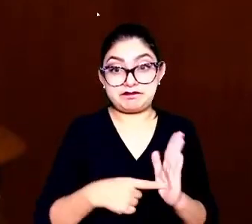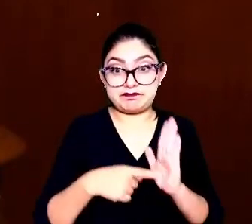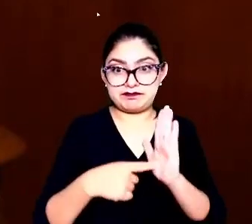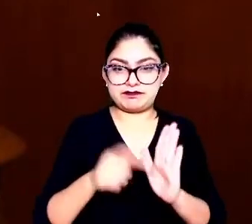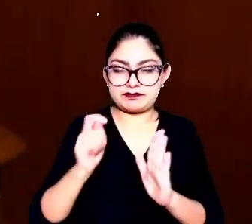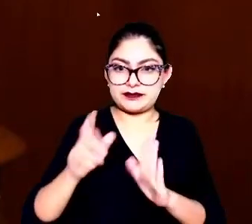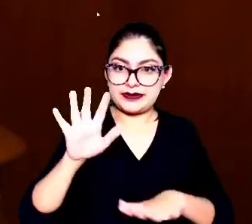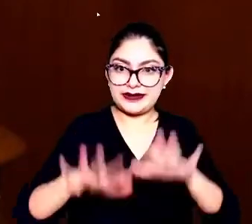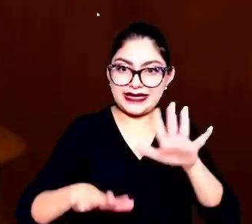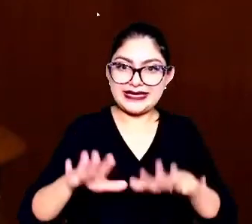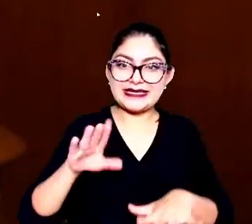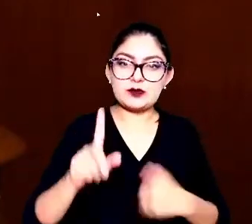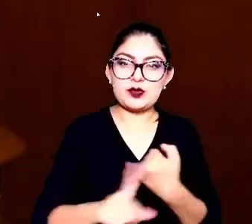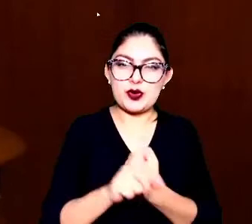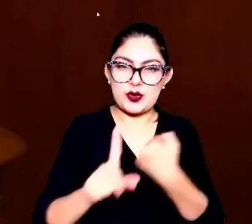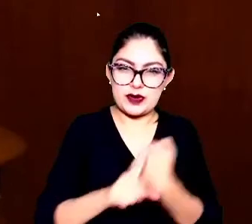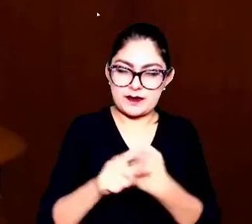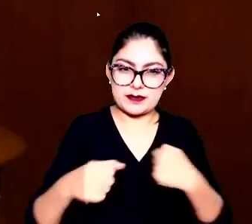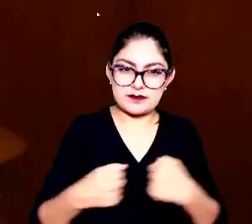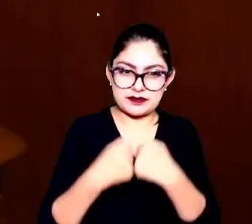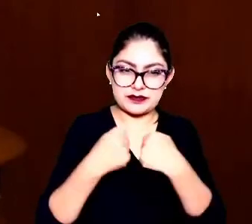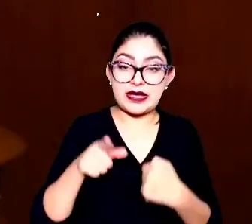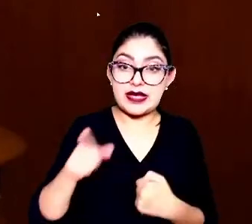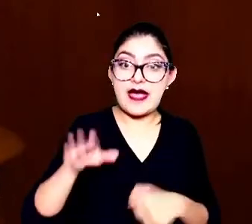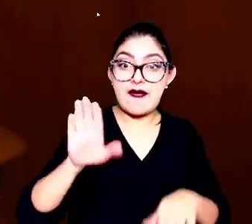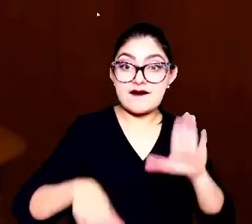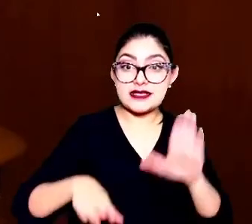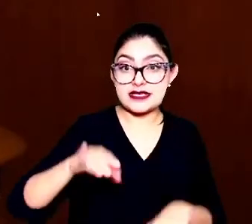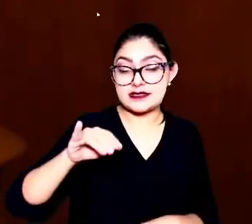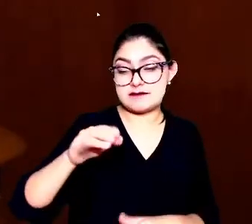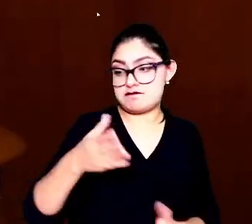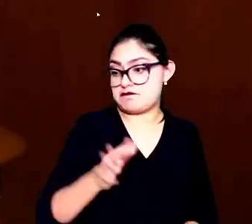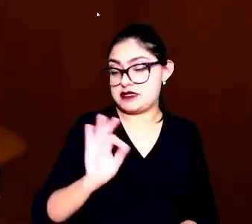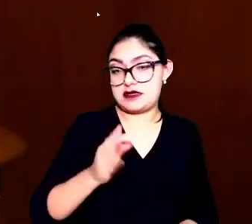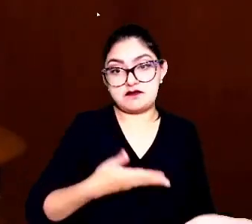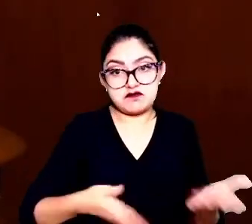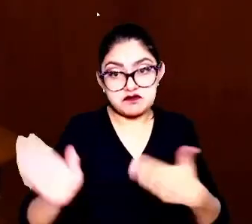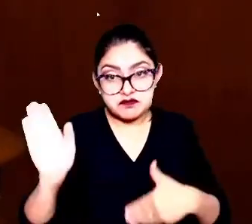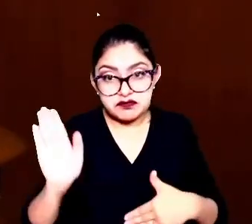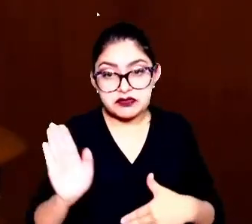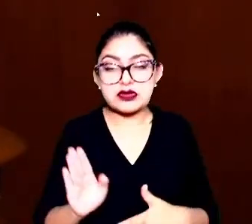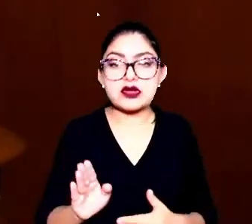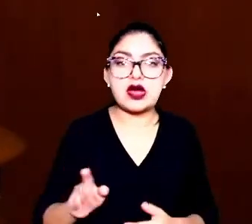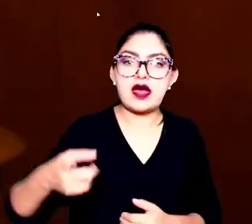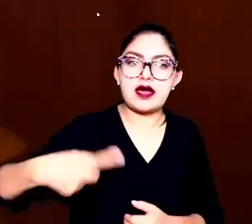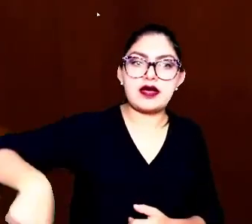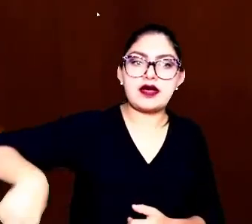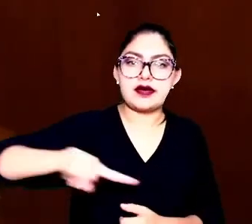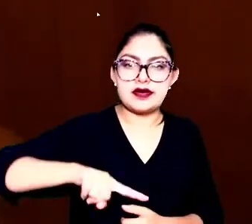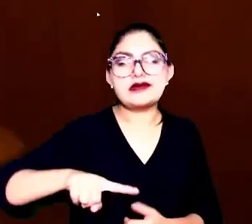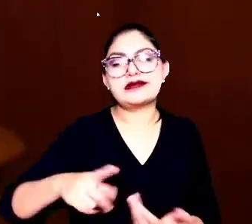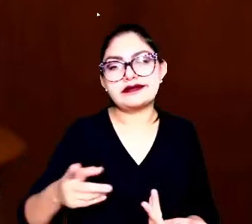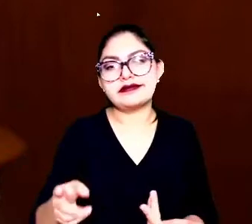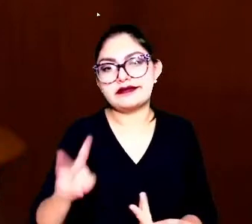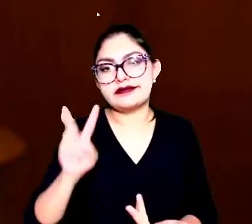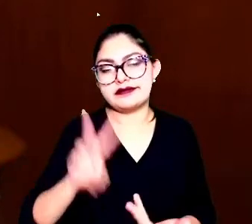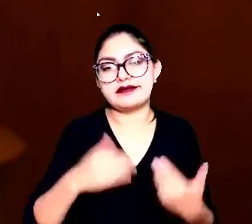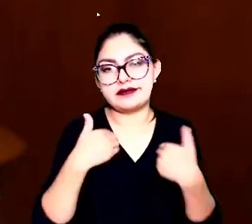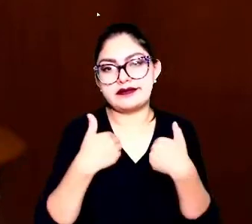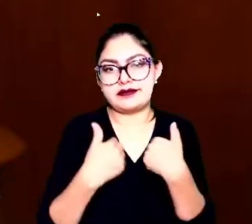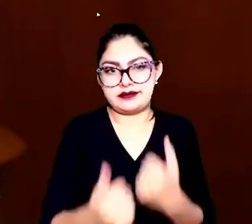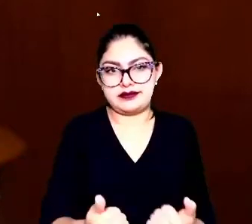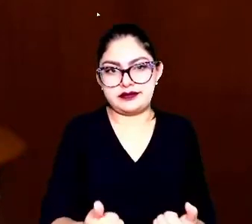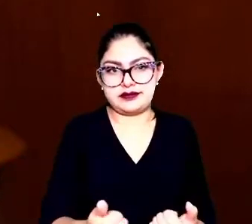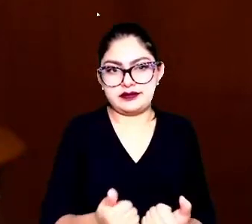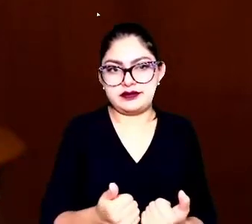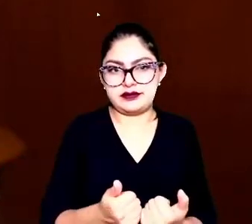trabajador se ve afectado por la pérdida de su empleo es Claro que desde ese momento se encuentran en estado de vulnerabilidad